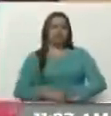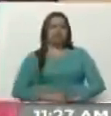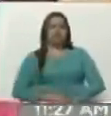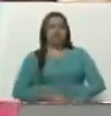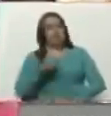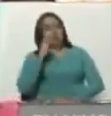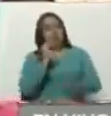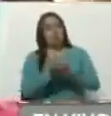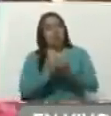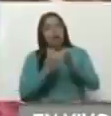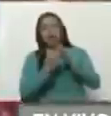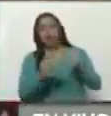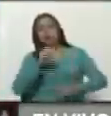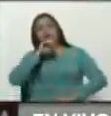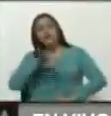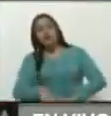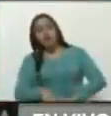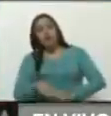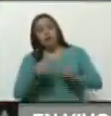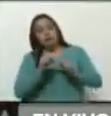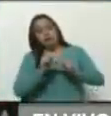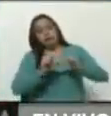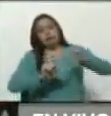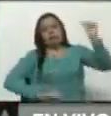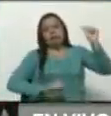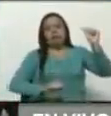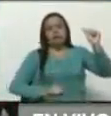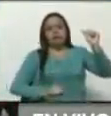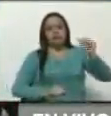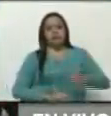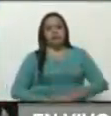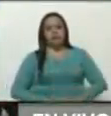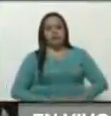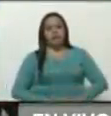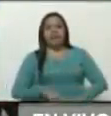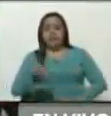cantidad. Y derrotó al fascismo.